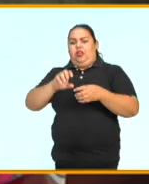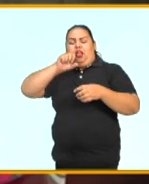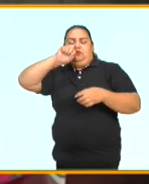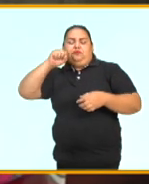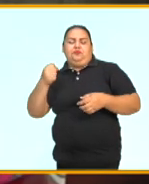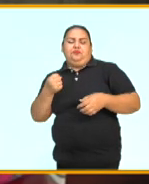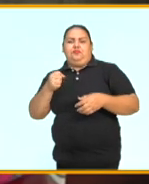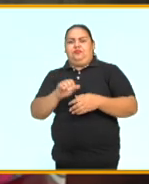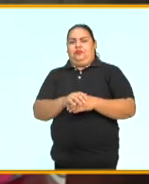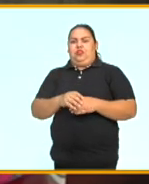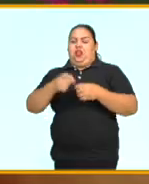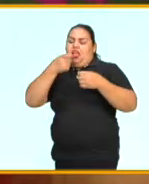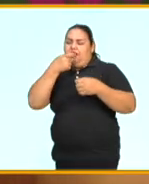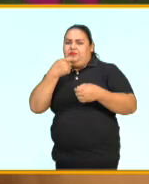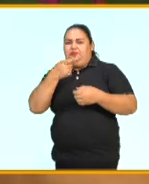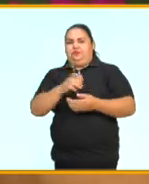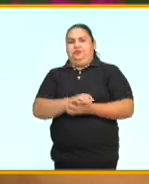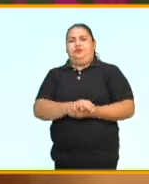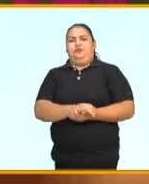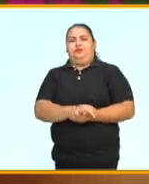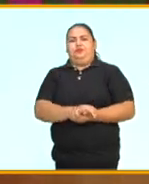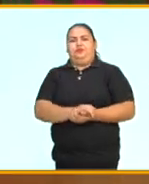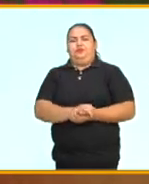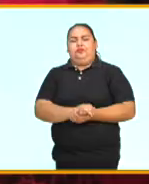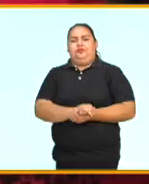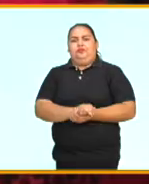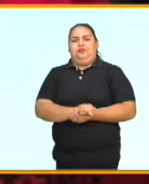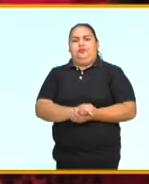simple, dona.